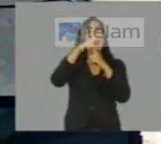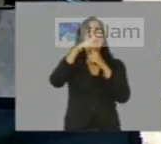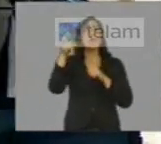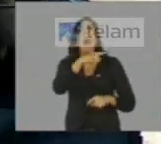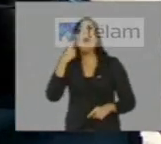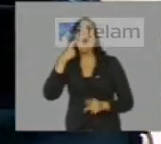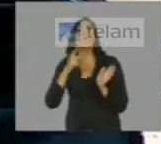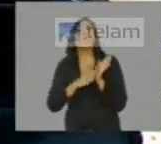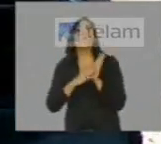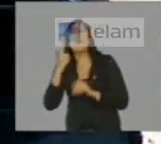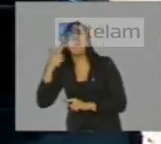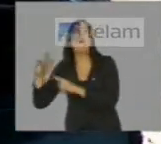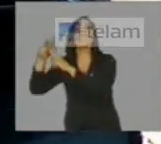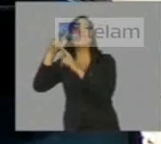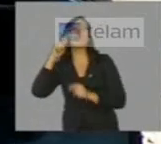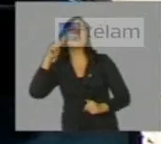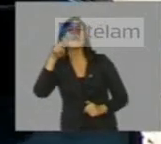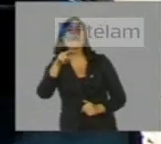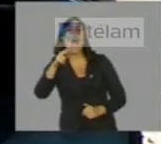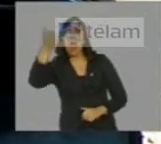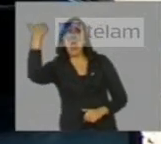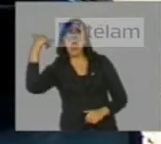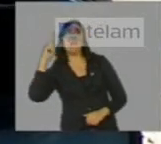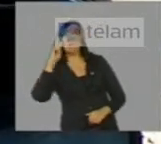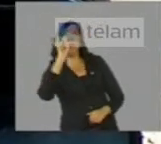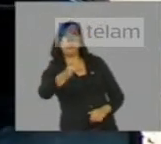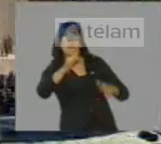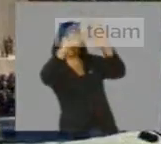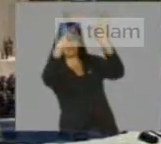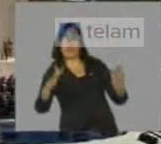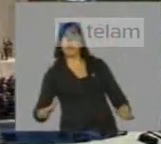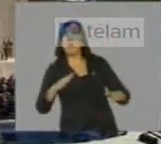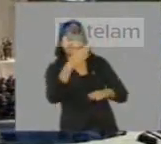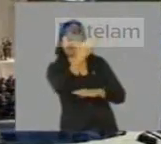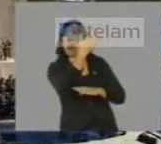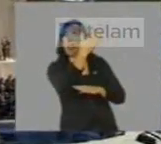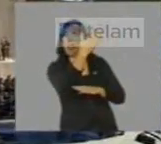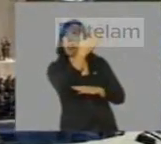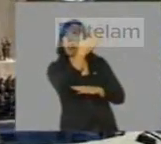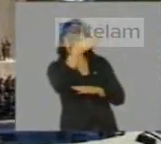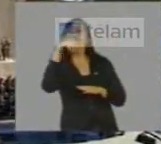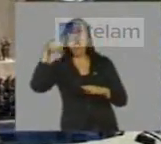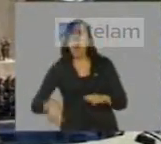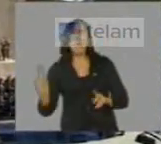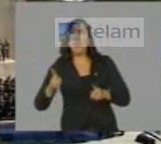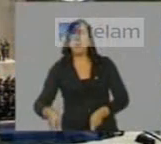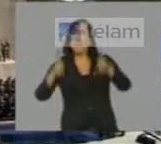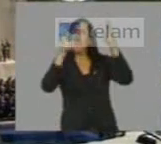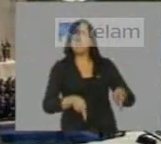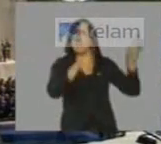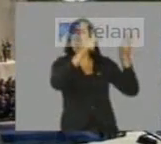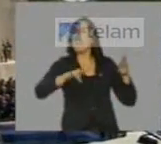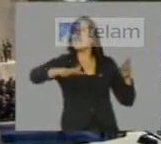Miren, no se ve el monumento a la bandera. Desde que uno sale, el río está cubierto de